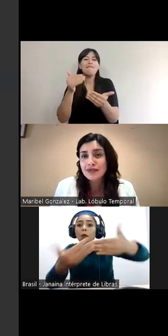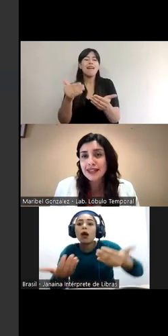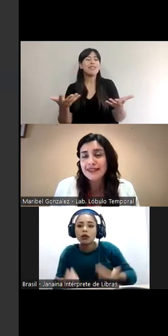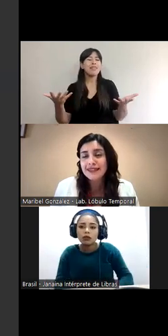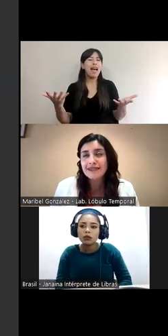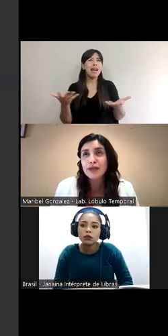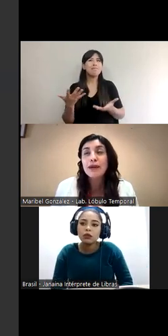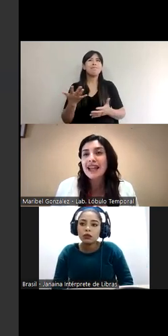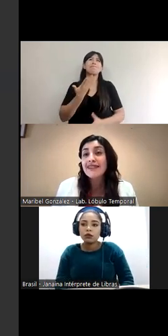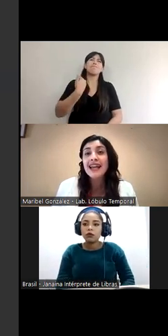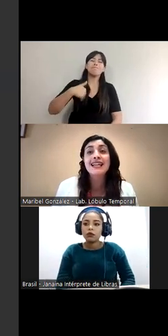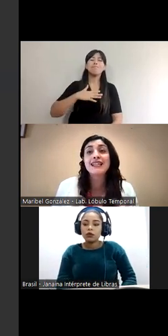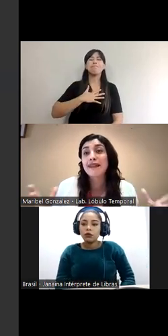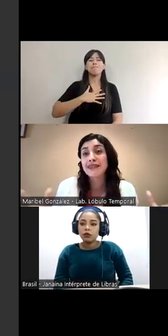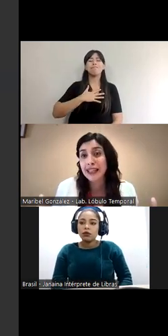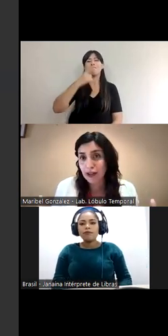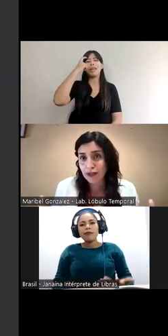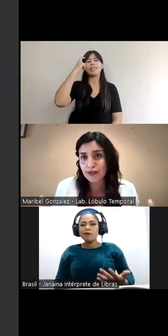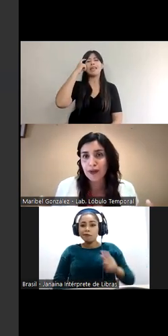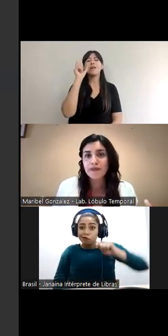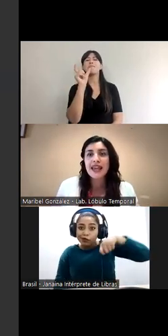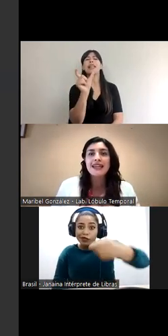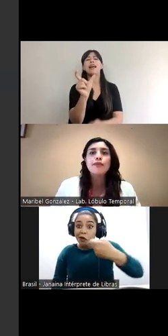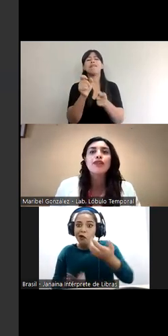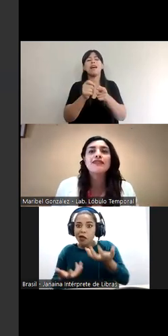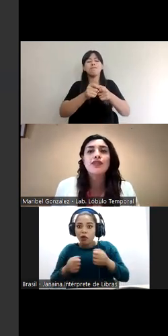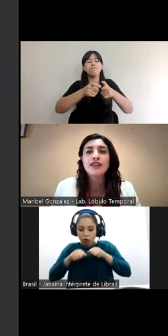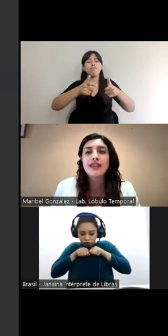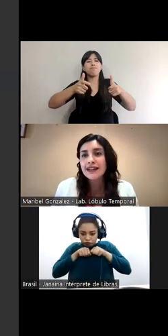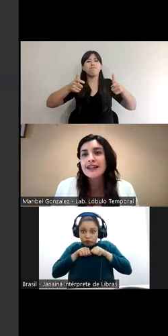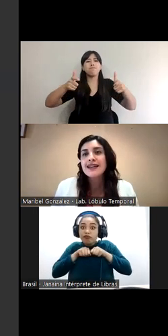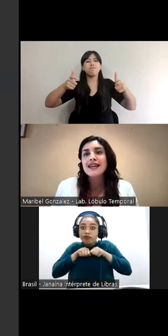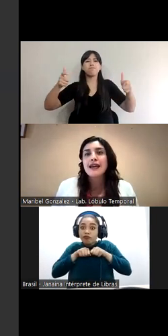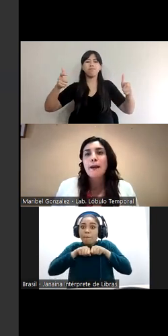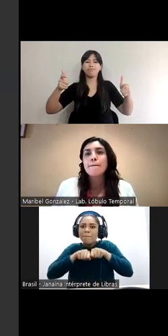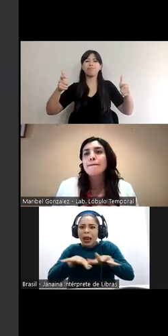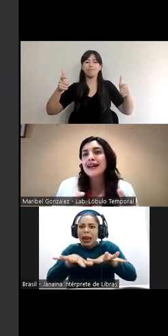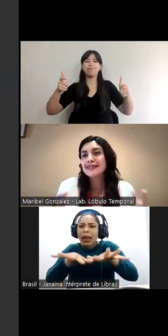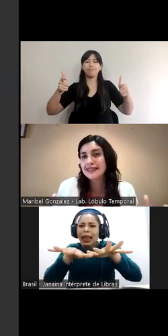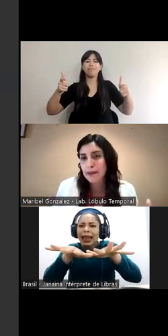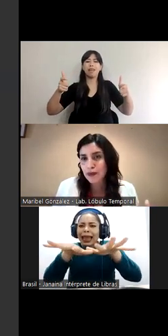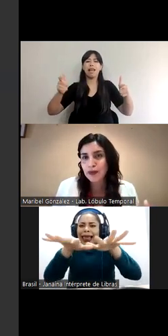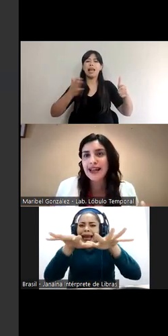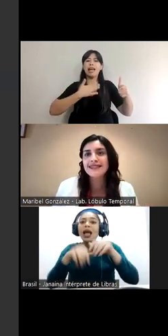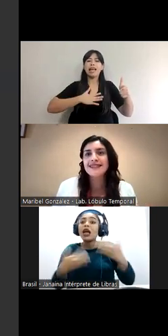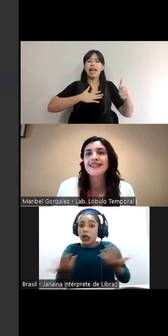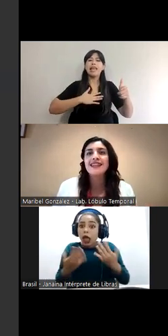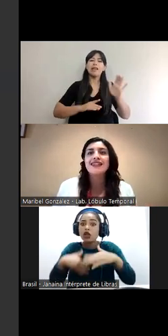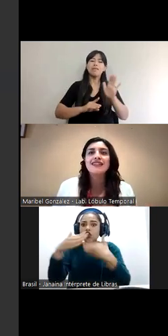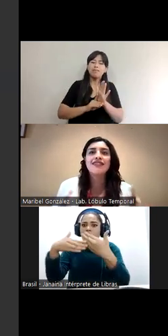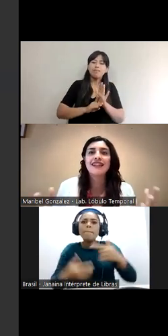Queremos, en una palabra, expandirnos, ¿no? Queremos desarrollar más